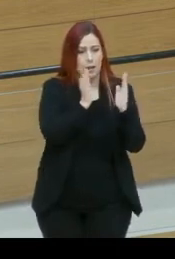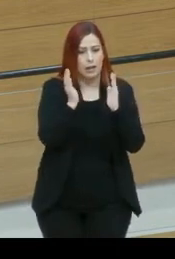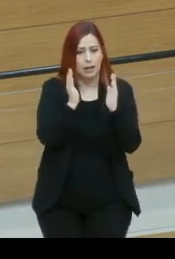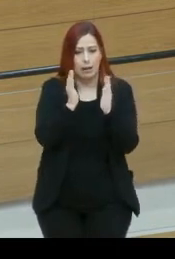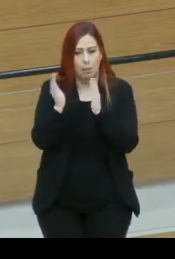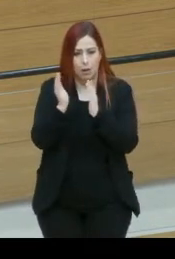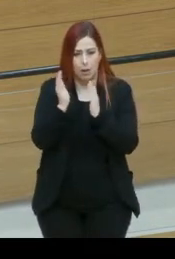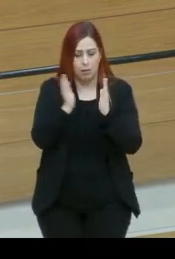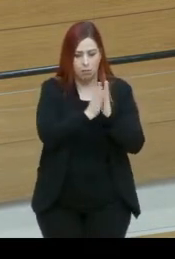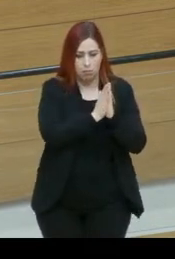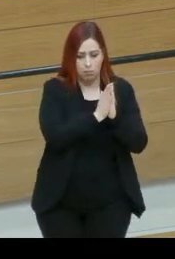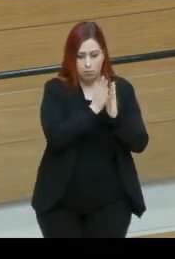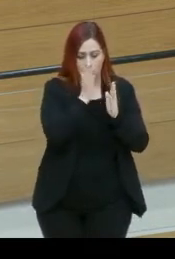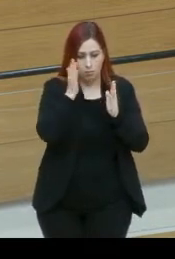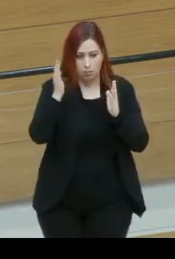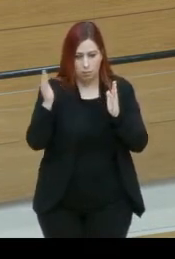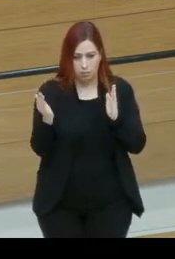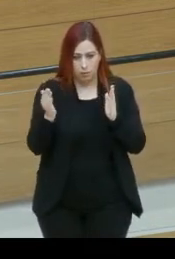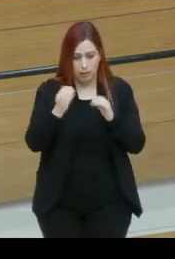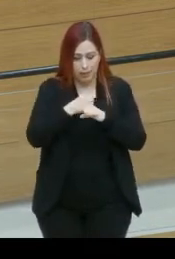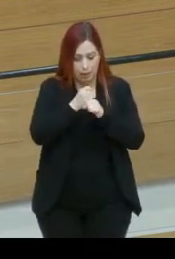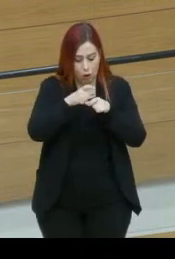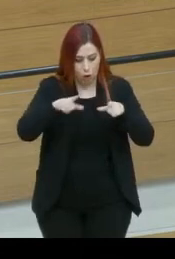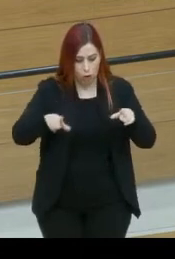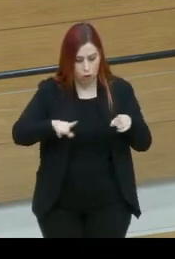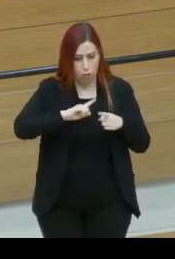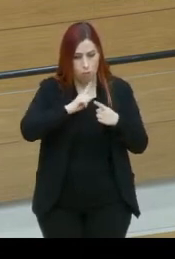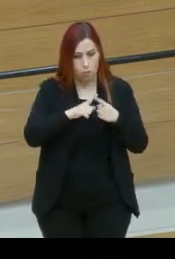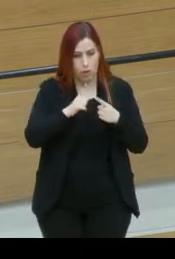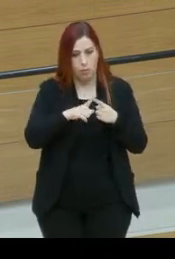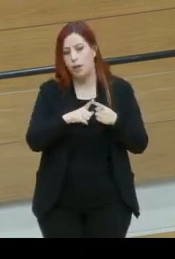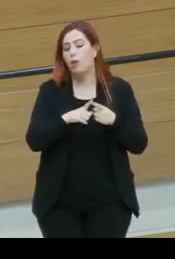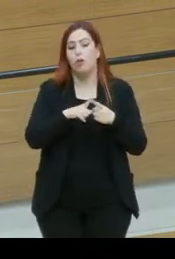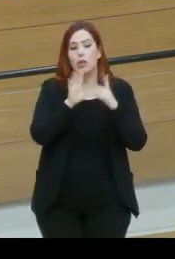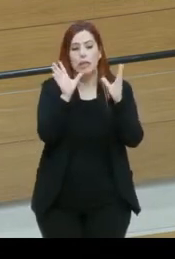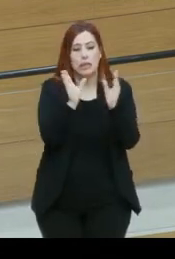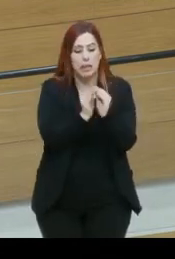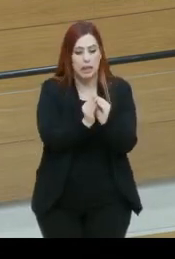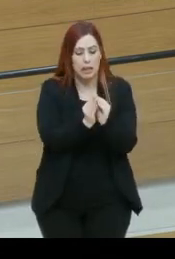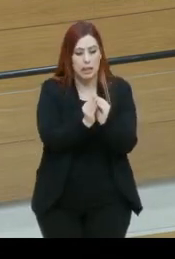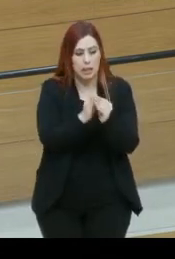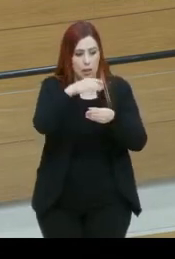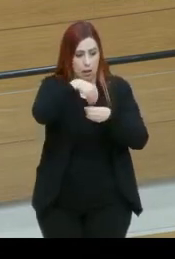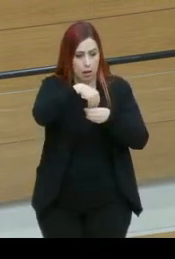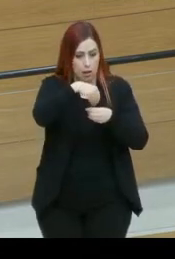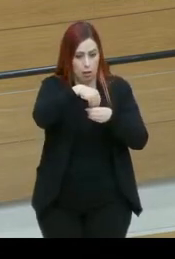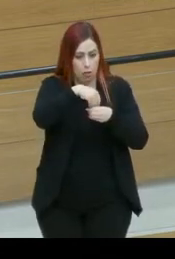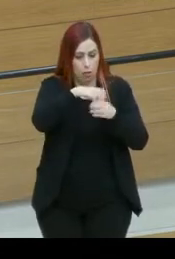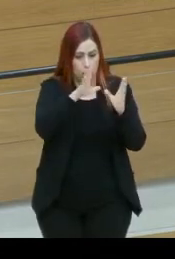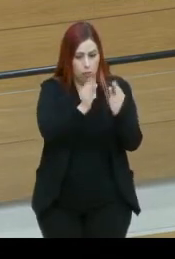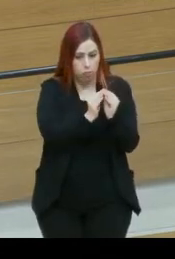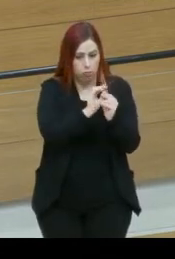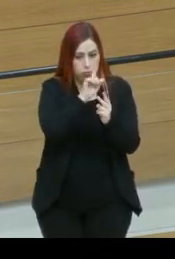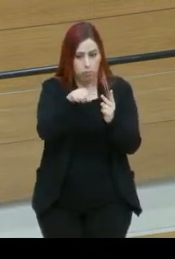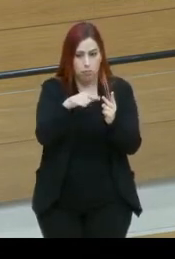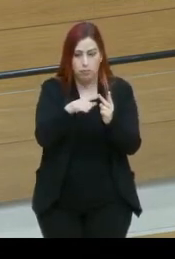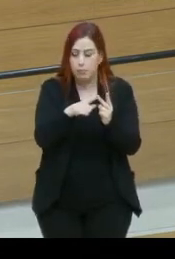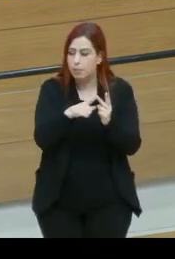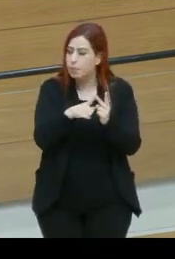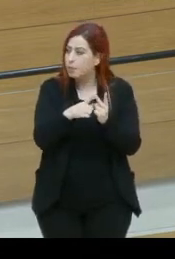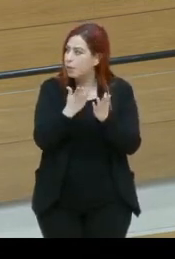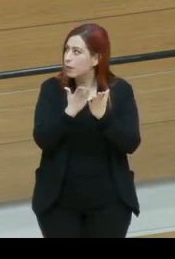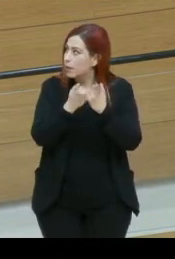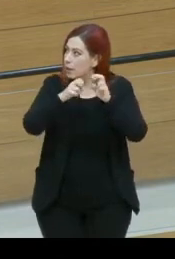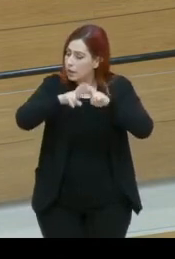lugar, que realizo en el laboratorio. En primer lugar, realizamos la síntesis del compuesto. Posteriormente